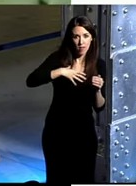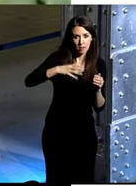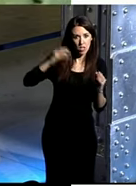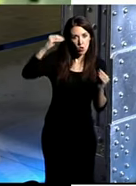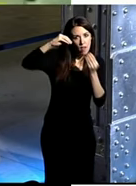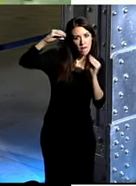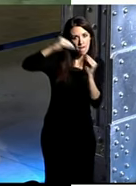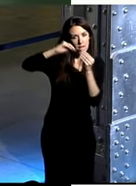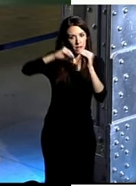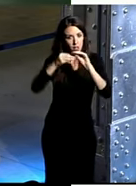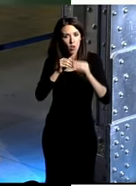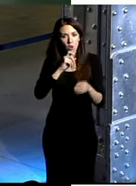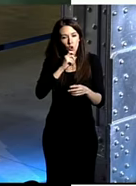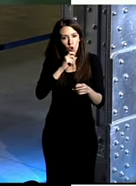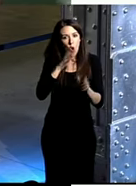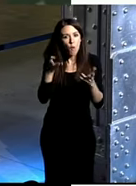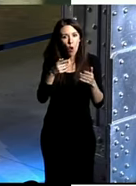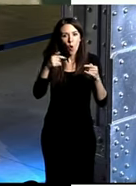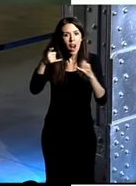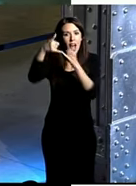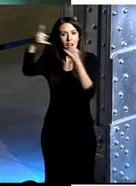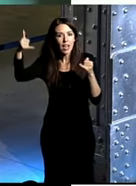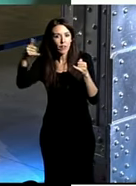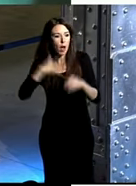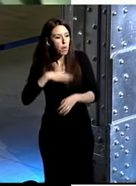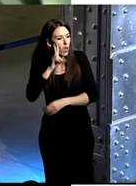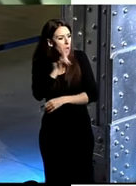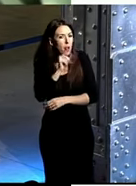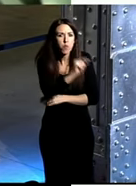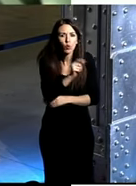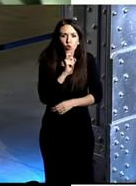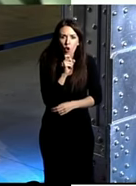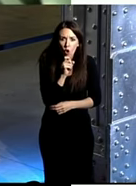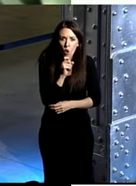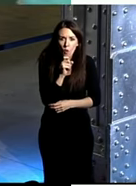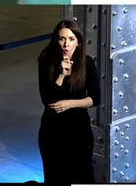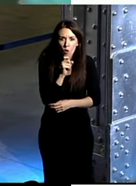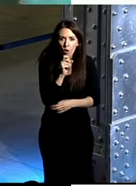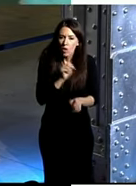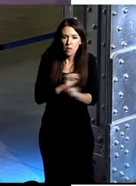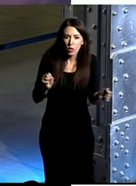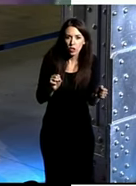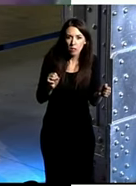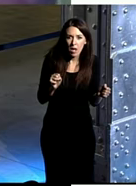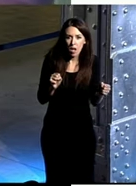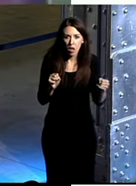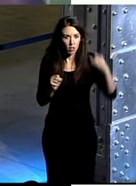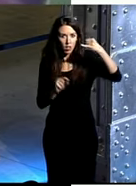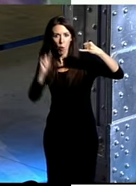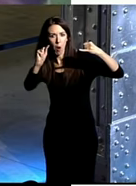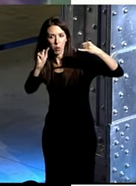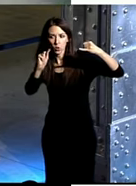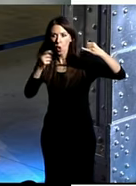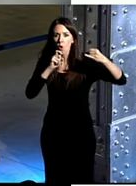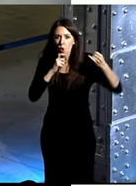¿cómo podría haber una recta? Una recta, ¿cómo podría haber una figura de 3 dimensiones, una esfera? No pueden hacerlo, porque cuando uno está metido